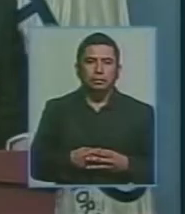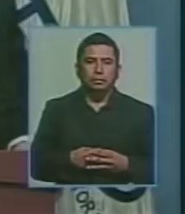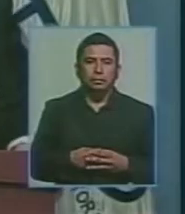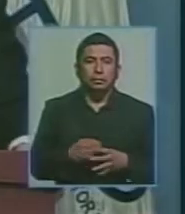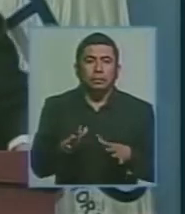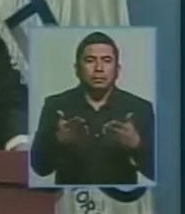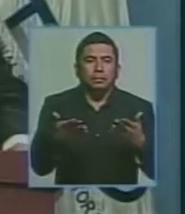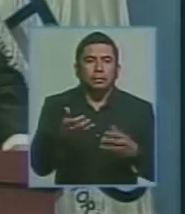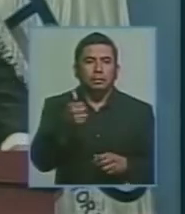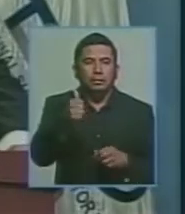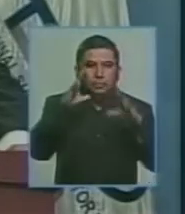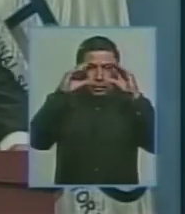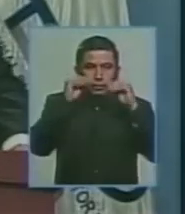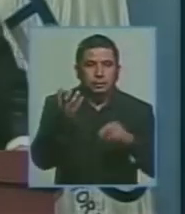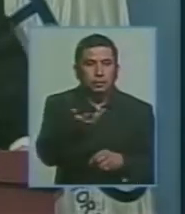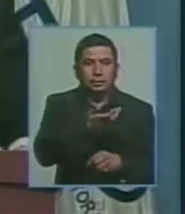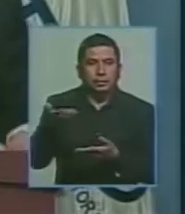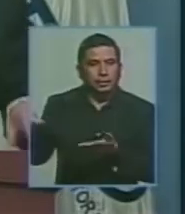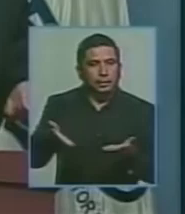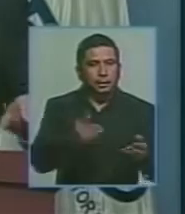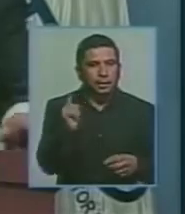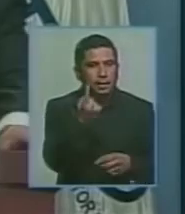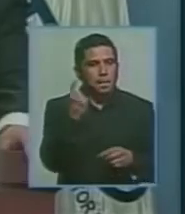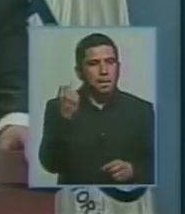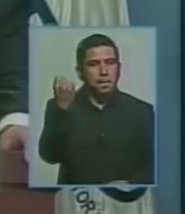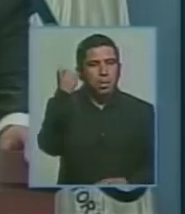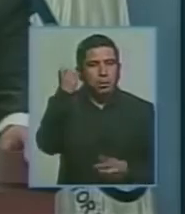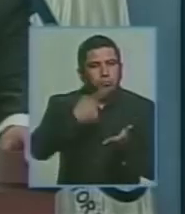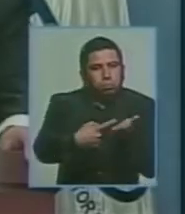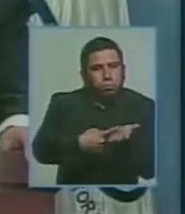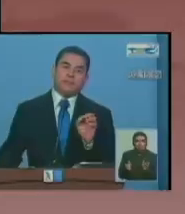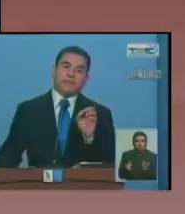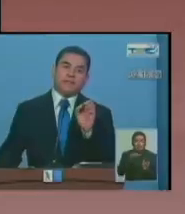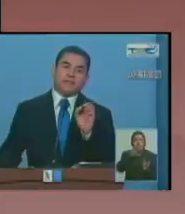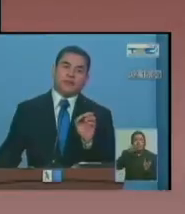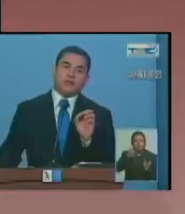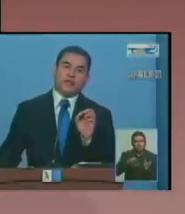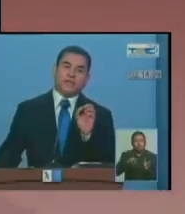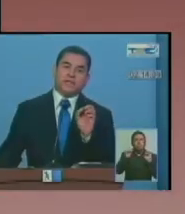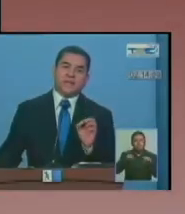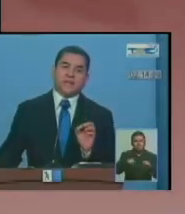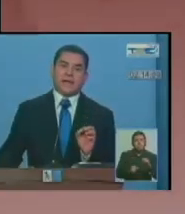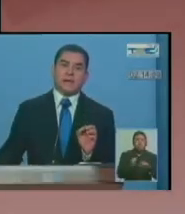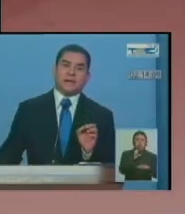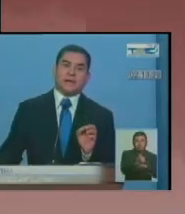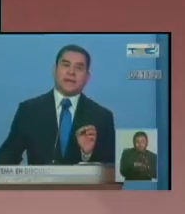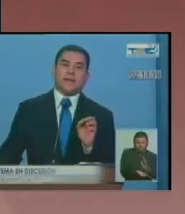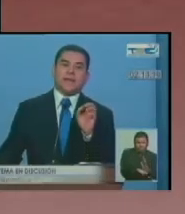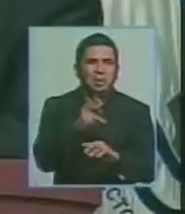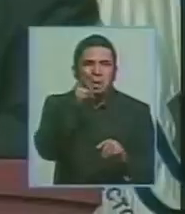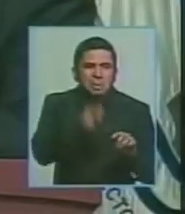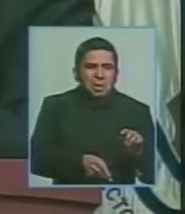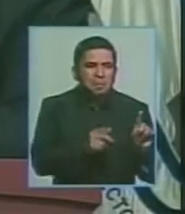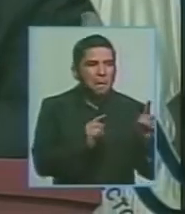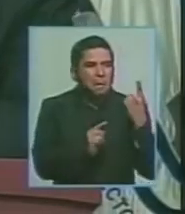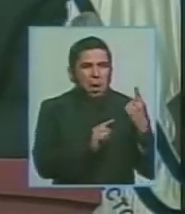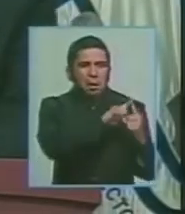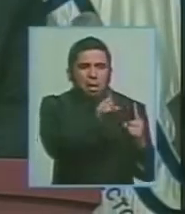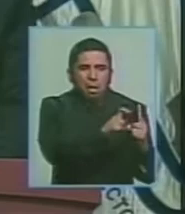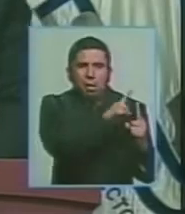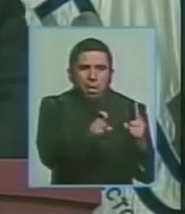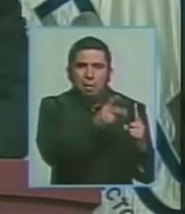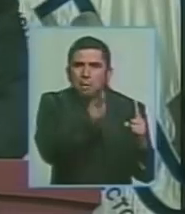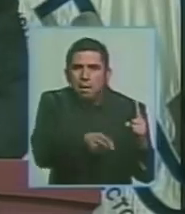¿Qué tal? Buenas noches, bienvenidos al primer gran debate presidencial. Los candidatos presidenciales iniciaron el debate con la moderación del